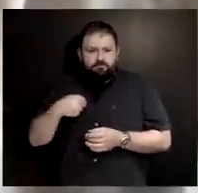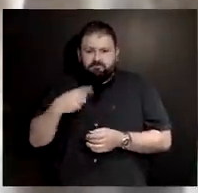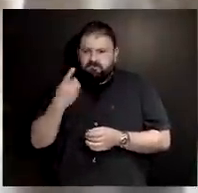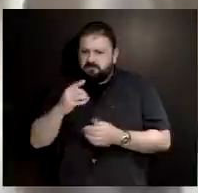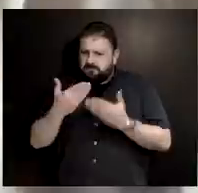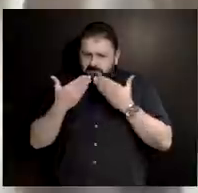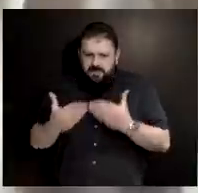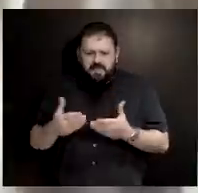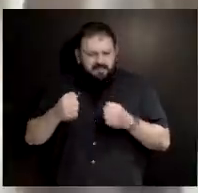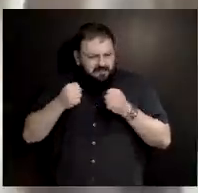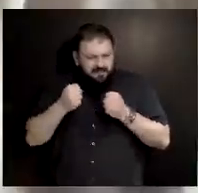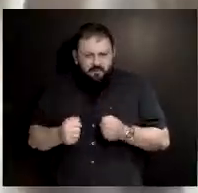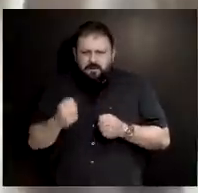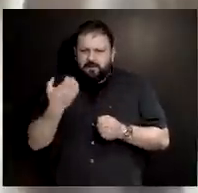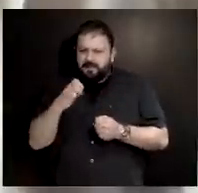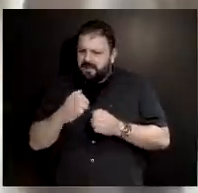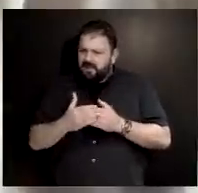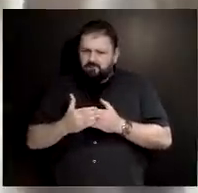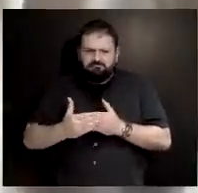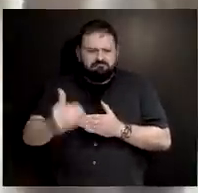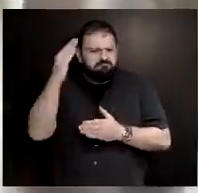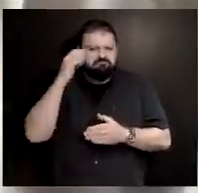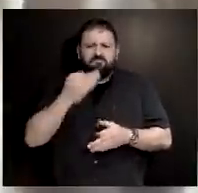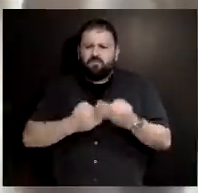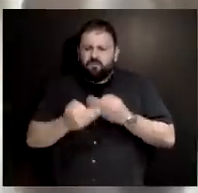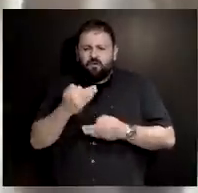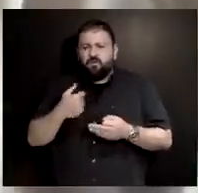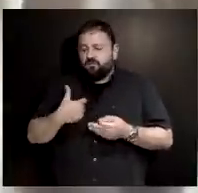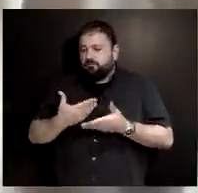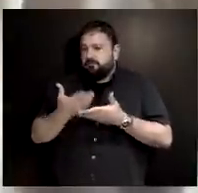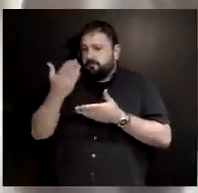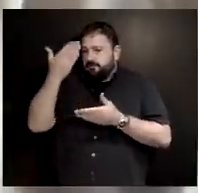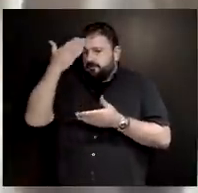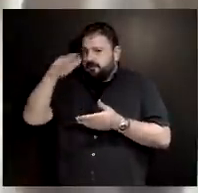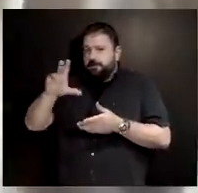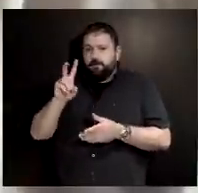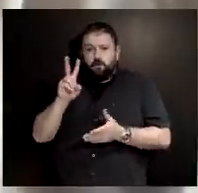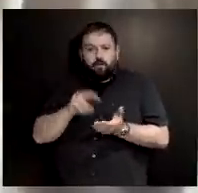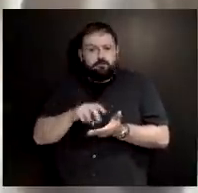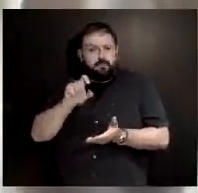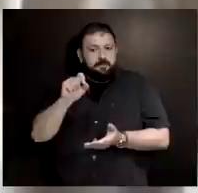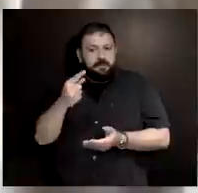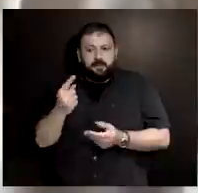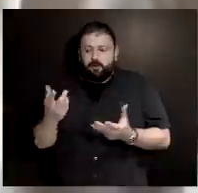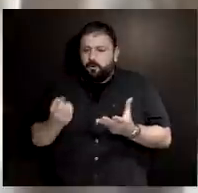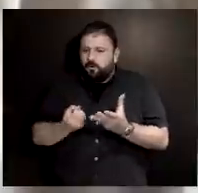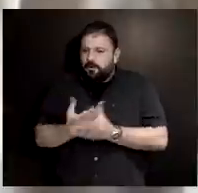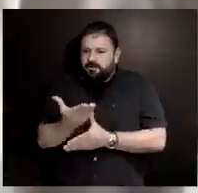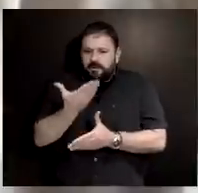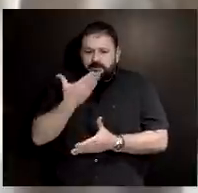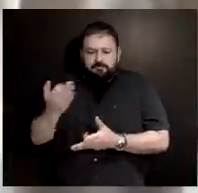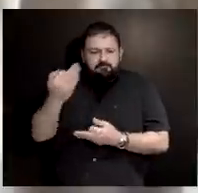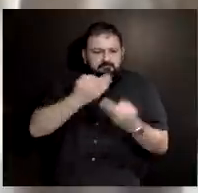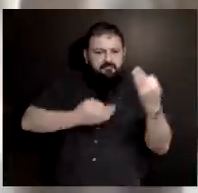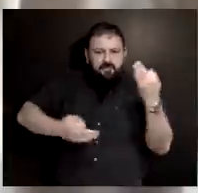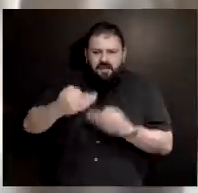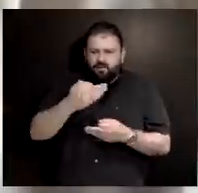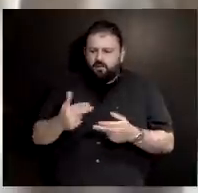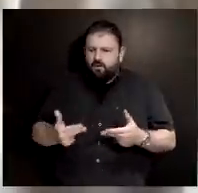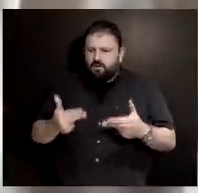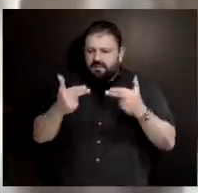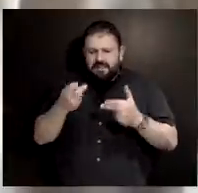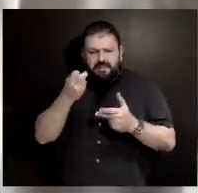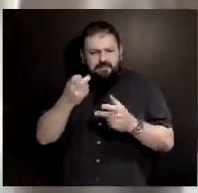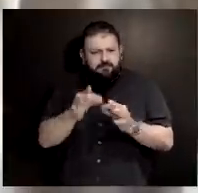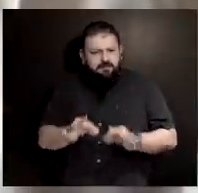y sobre todo pensar en lo que puede llegar a pasar 2021, que puede ser increíble para todos sus negocios, ¿no? Creo que es importante ver esto,